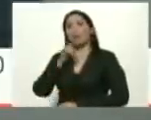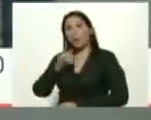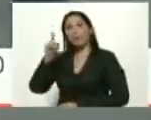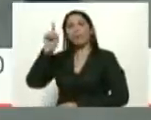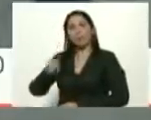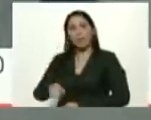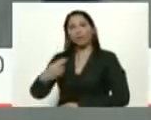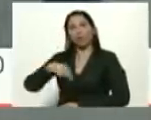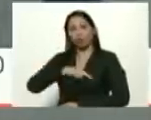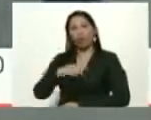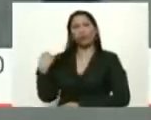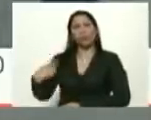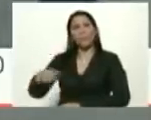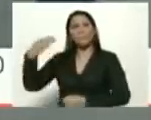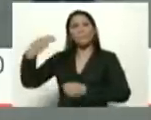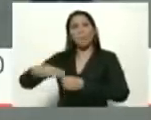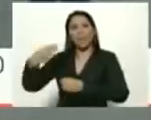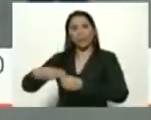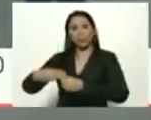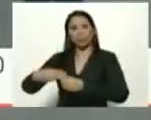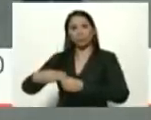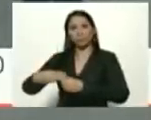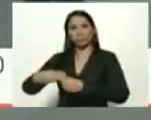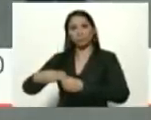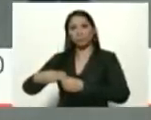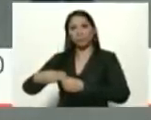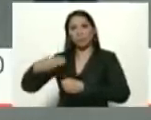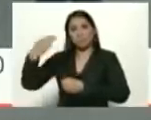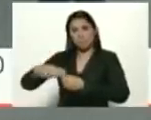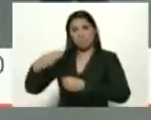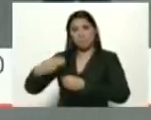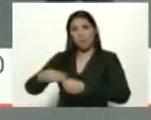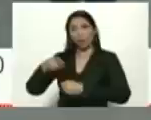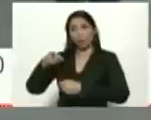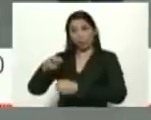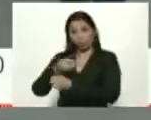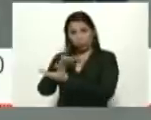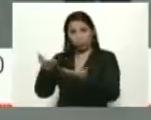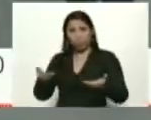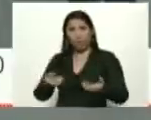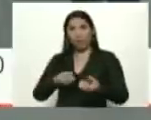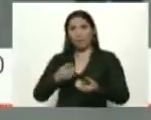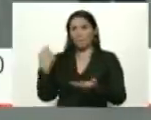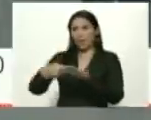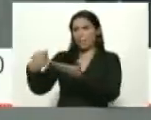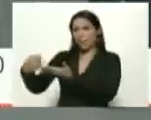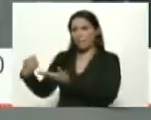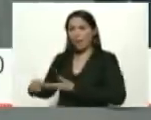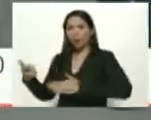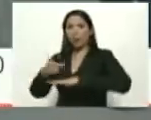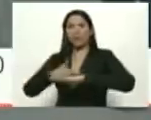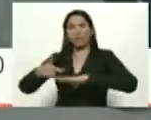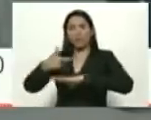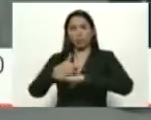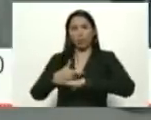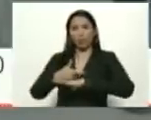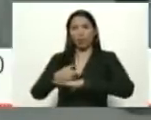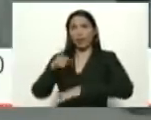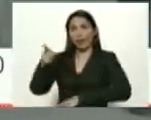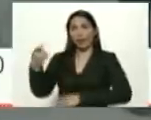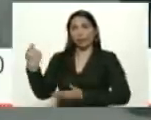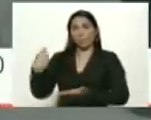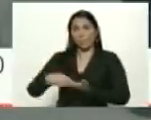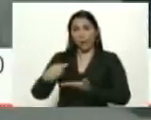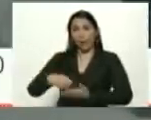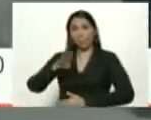tenemos petros, porque con los petros que usted le dio a todos los gobernadores, ellos me pagaron a mí